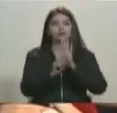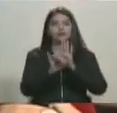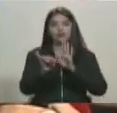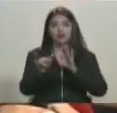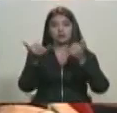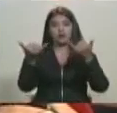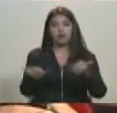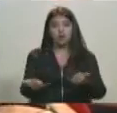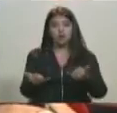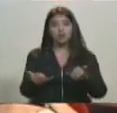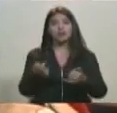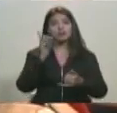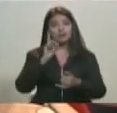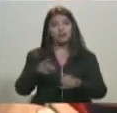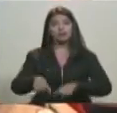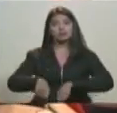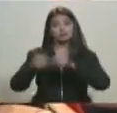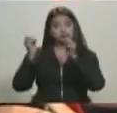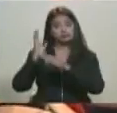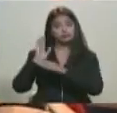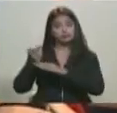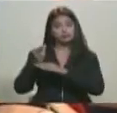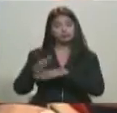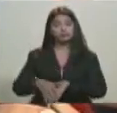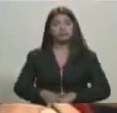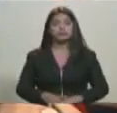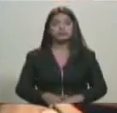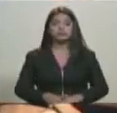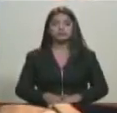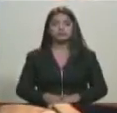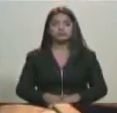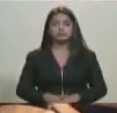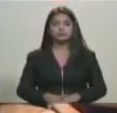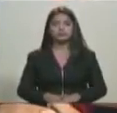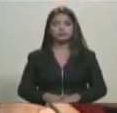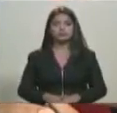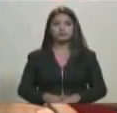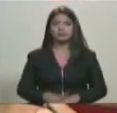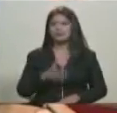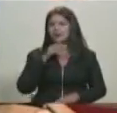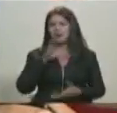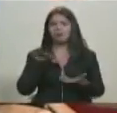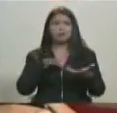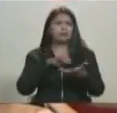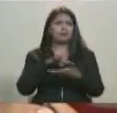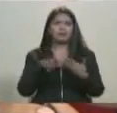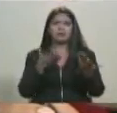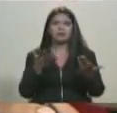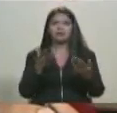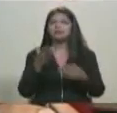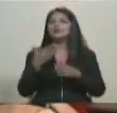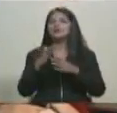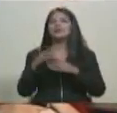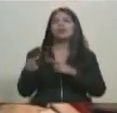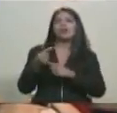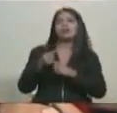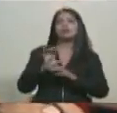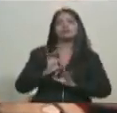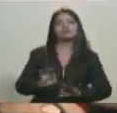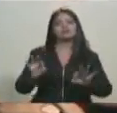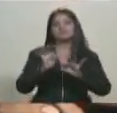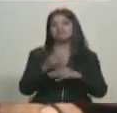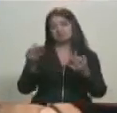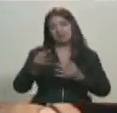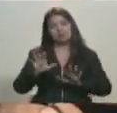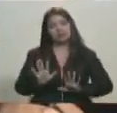Constituyente, a quien tenga que levantarle la inmunidad parlamentaria, se la va a levantar sin ningún tipo de problema. No le comemos chantaje a nadie, en verdad. Eso